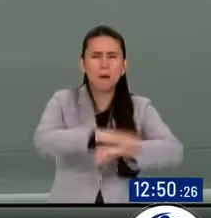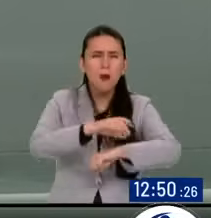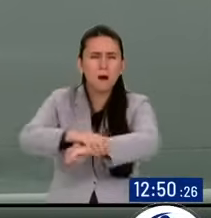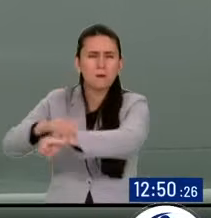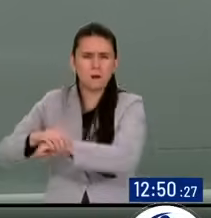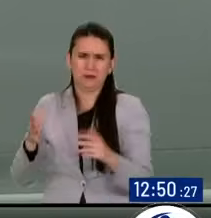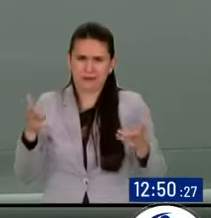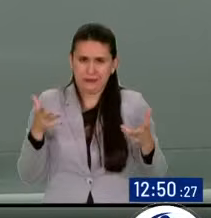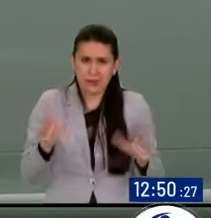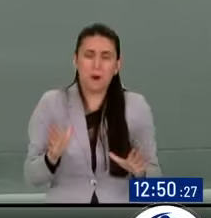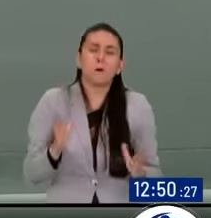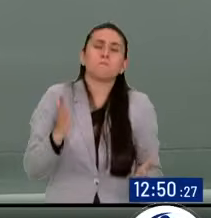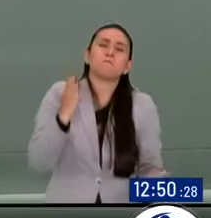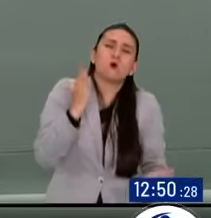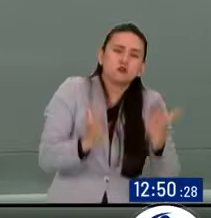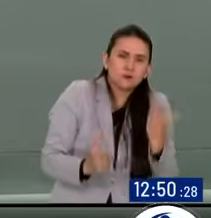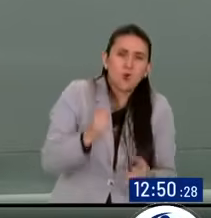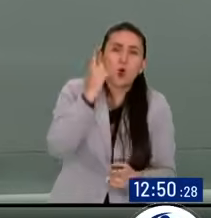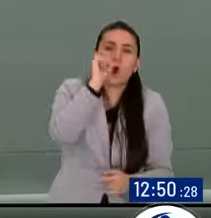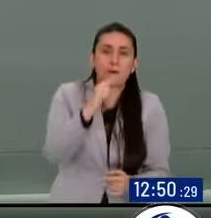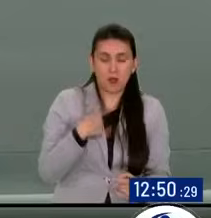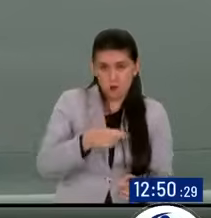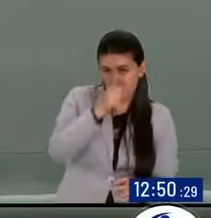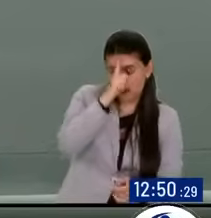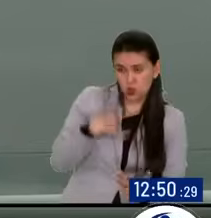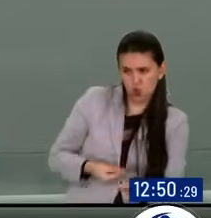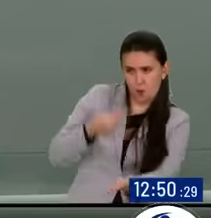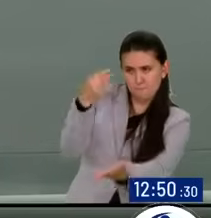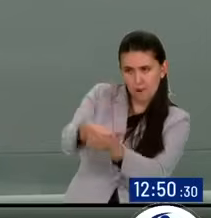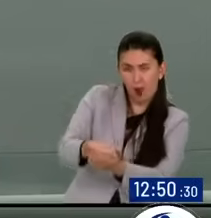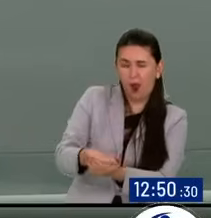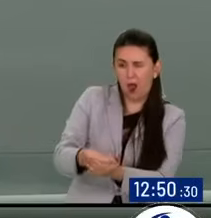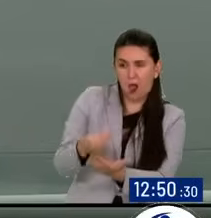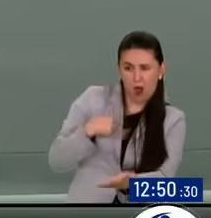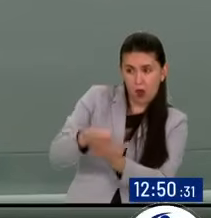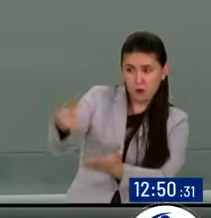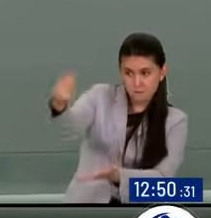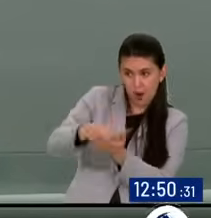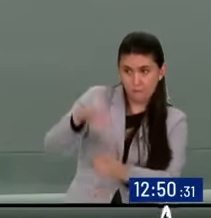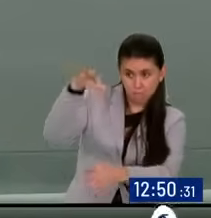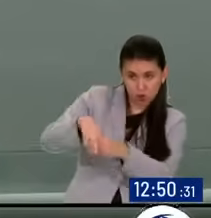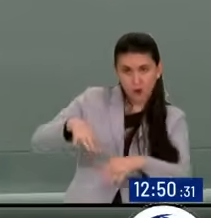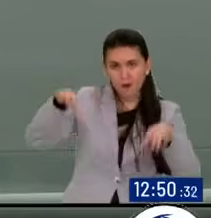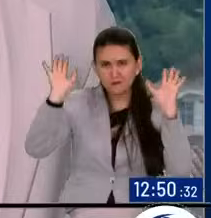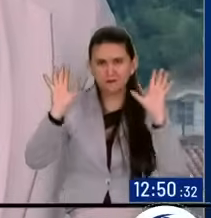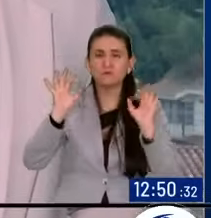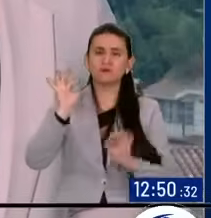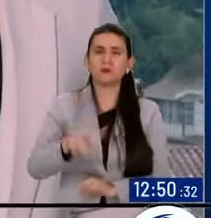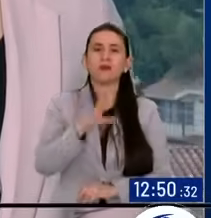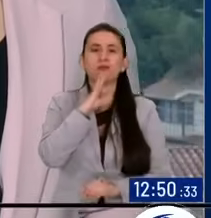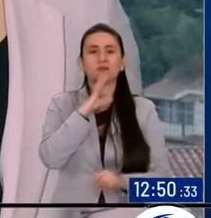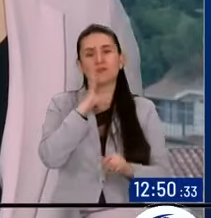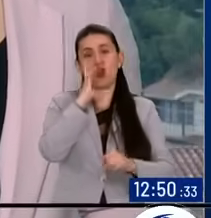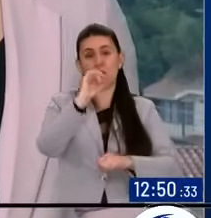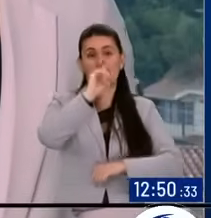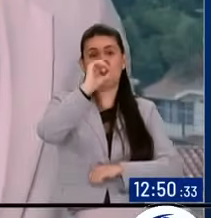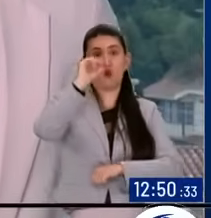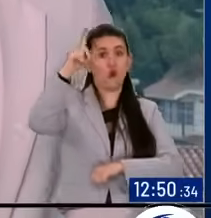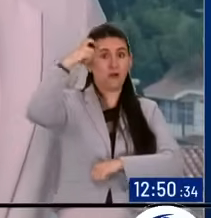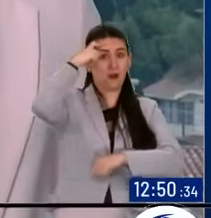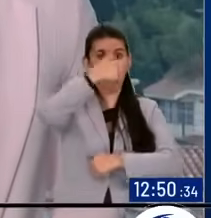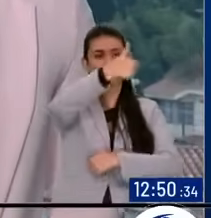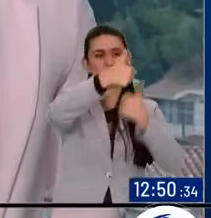por presunta compra de votos una de ellas el yerno de un senador de la República de quién se trata Stefan Valencia nos cuenta